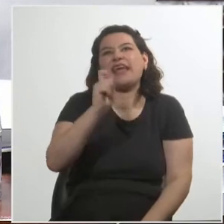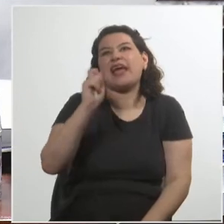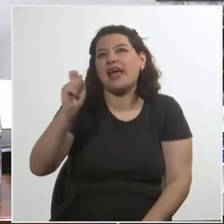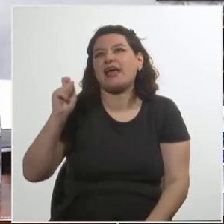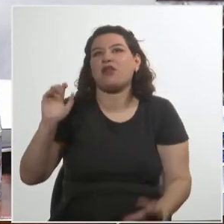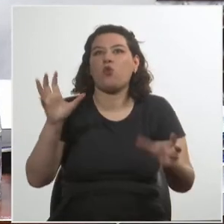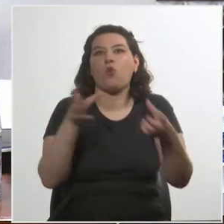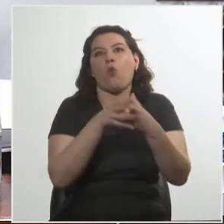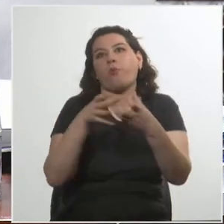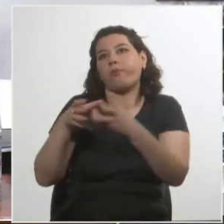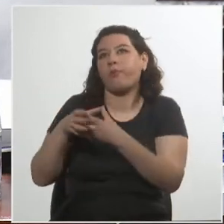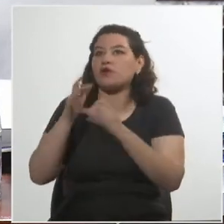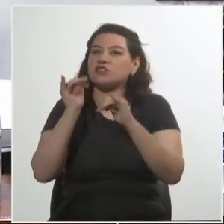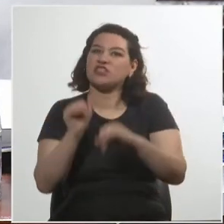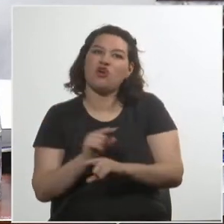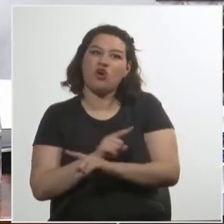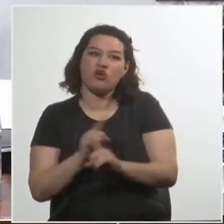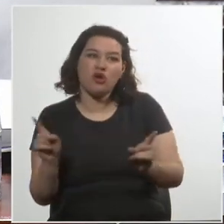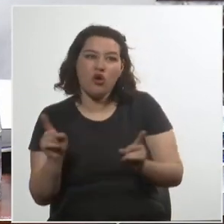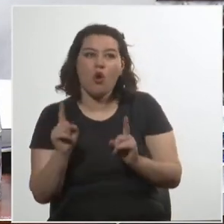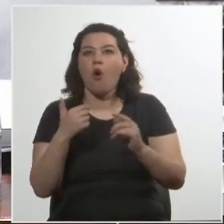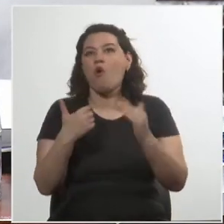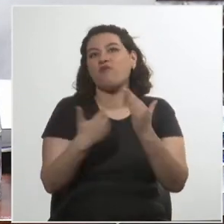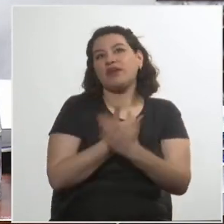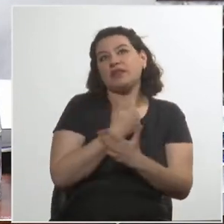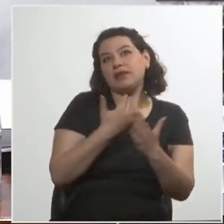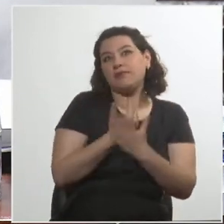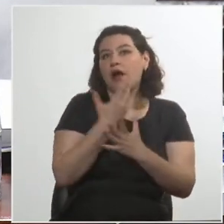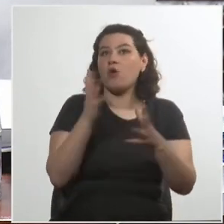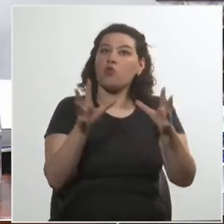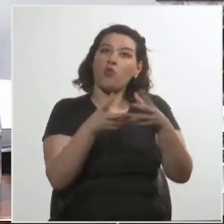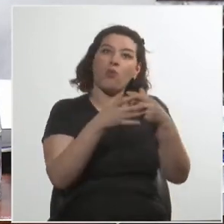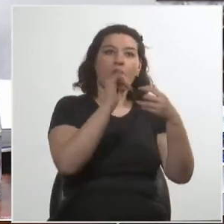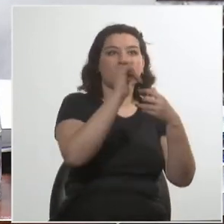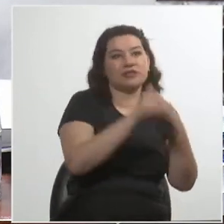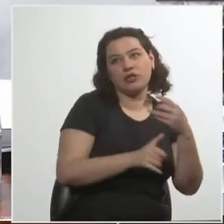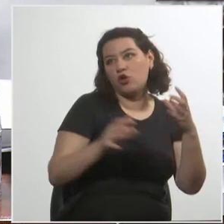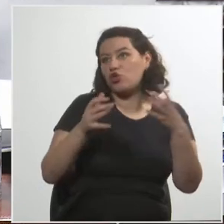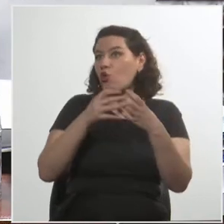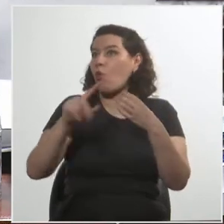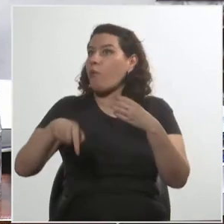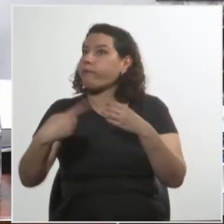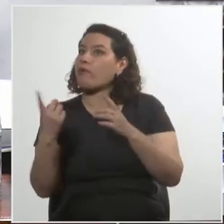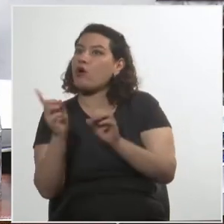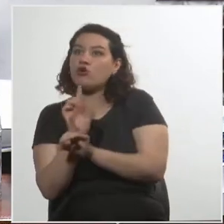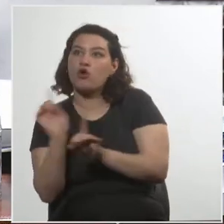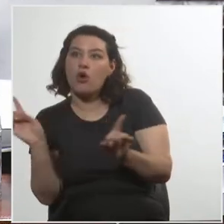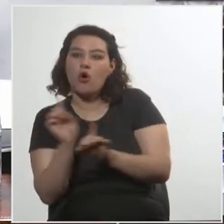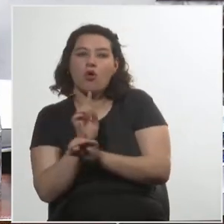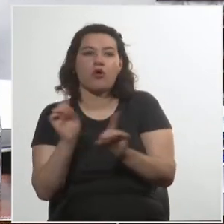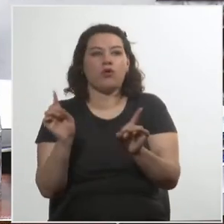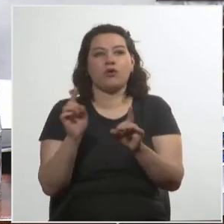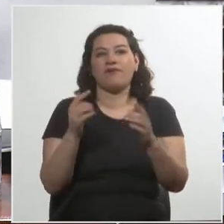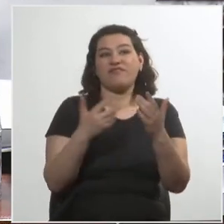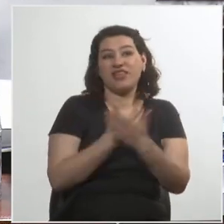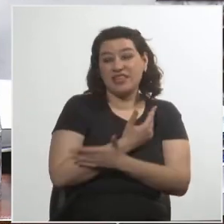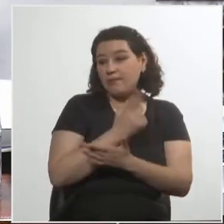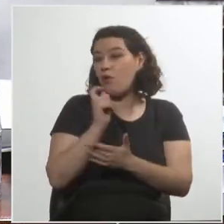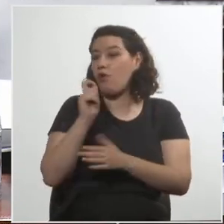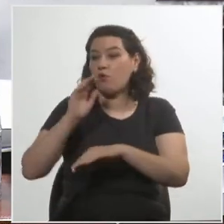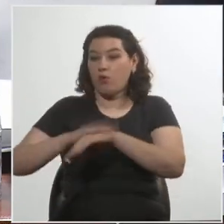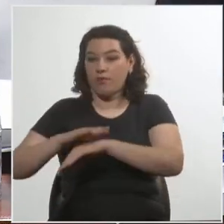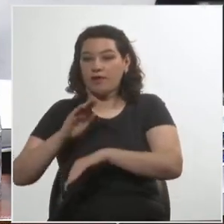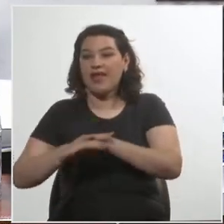determinados grupos ideológicos o las víctimas de determinados grupos ideológicos de perpetradores ni de víctimas es